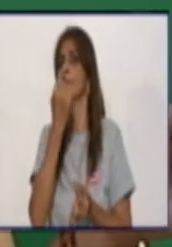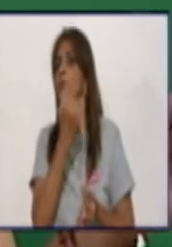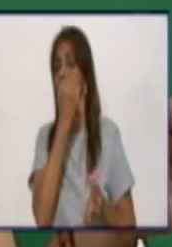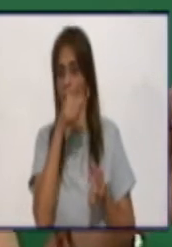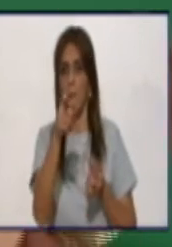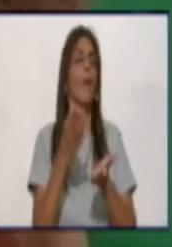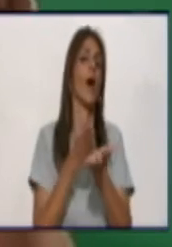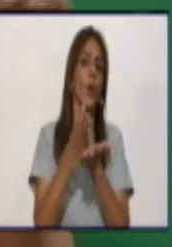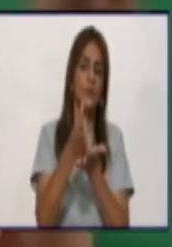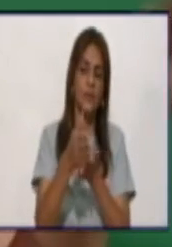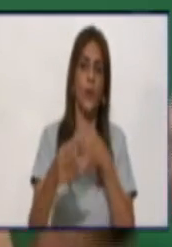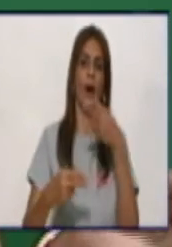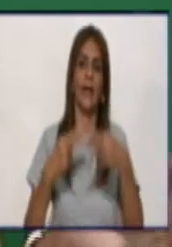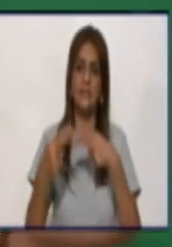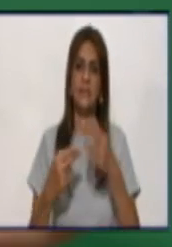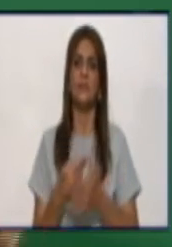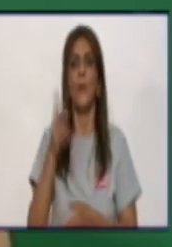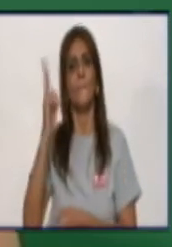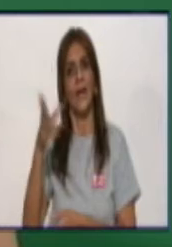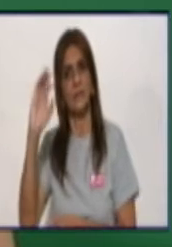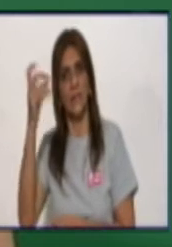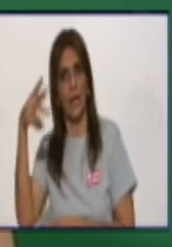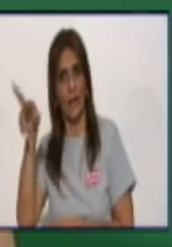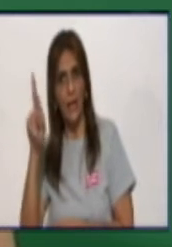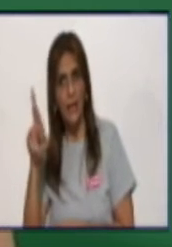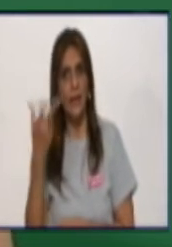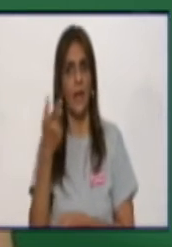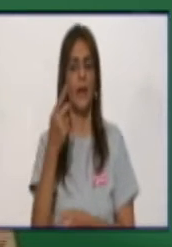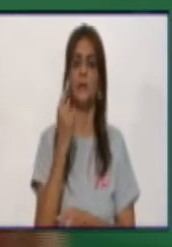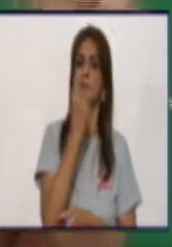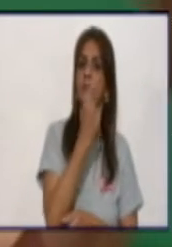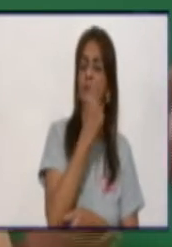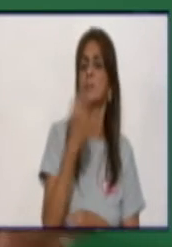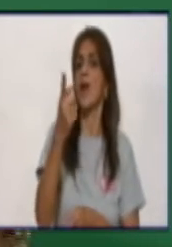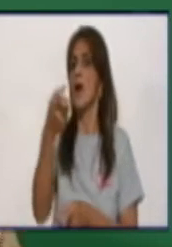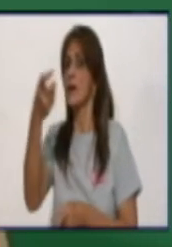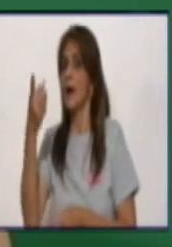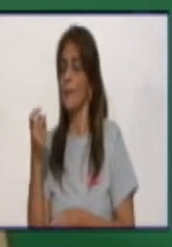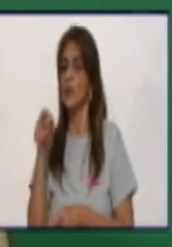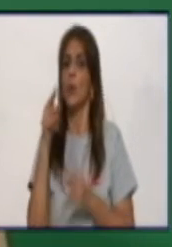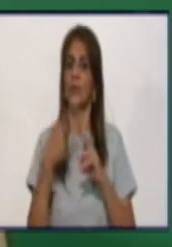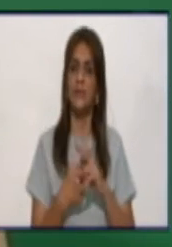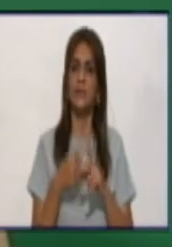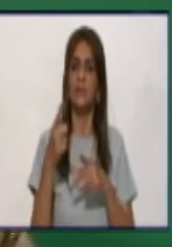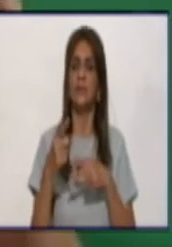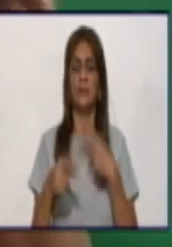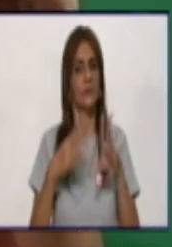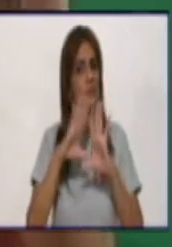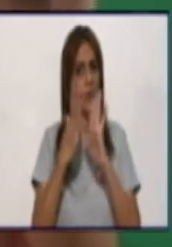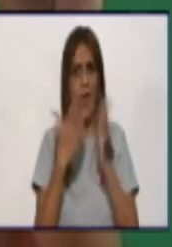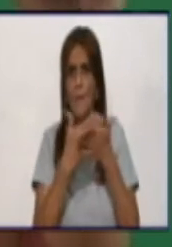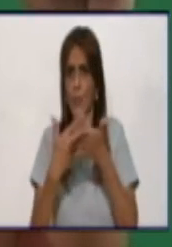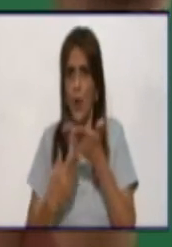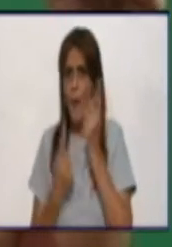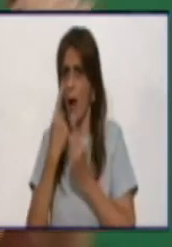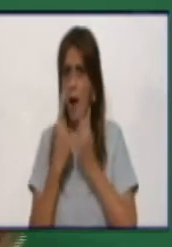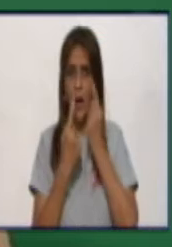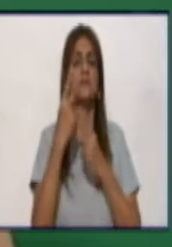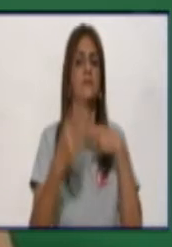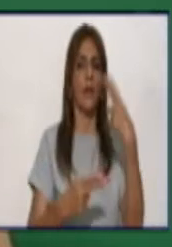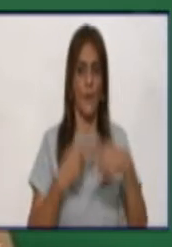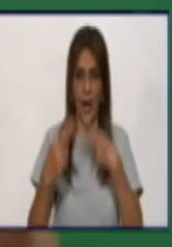de antígenos rápido o los test de antígeno por la tecnología a zuma y también la realización de psr lo cual nos debe no será